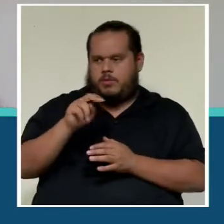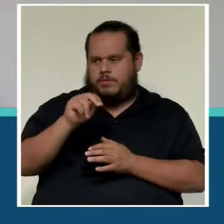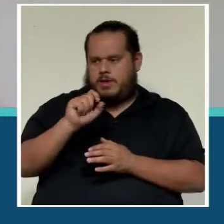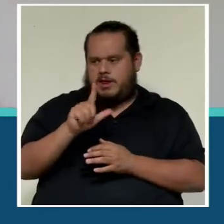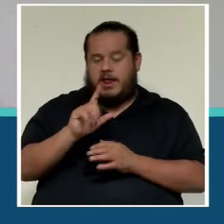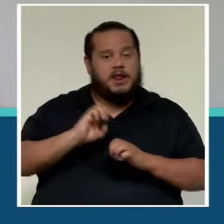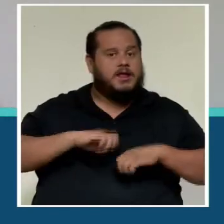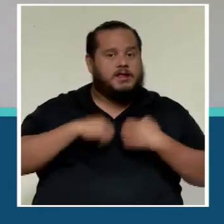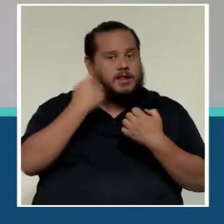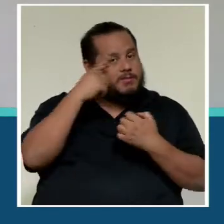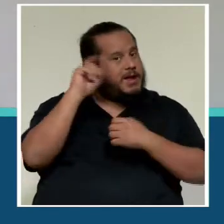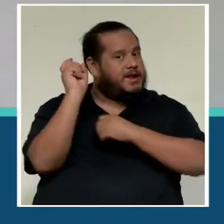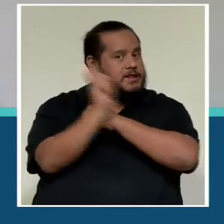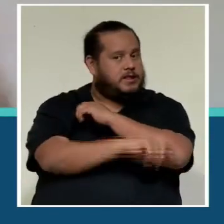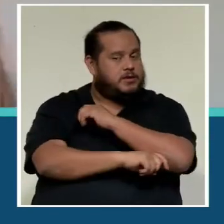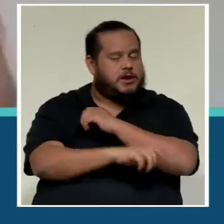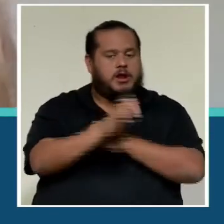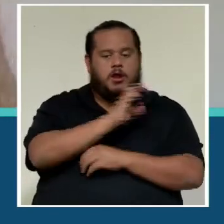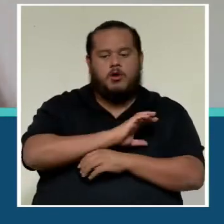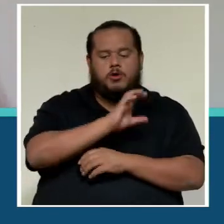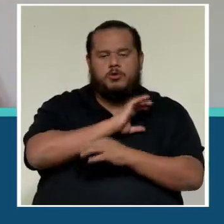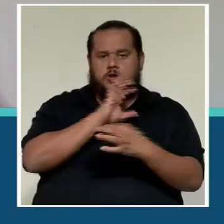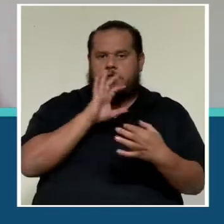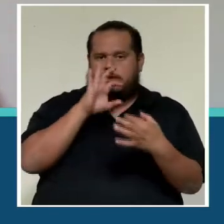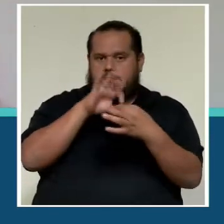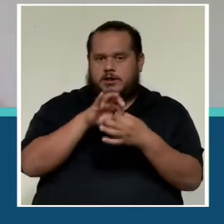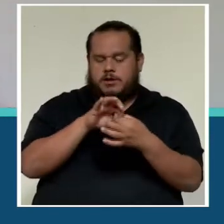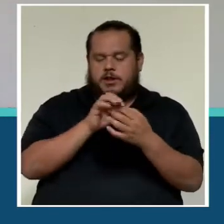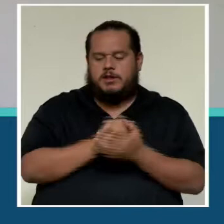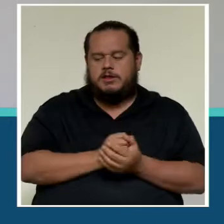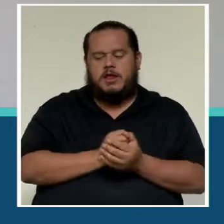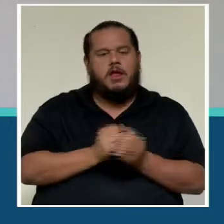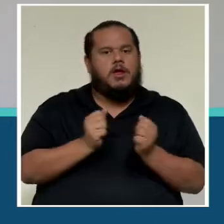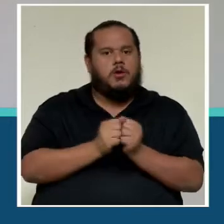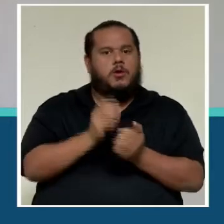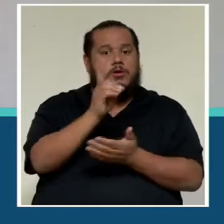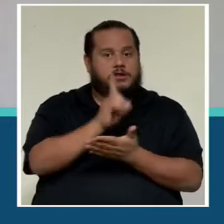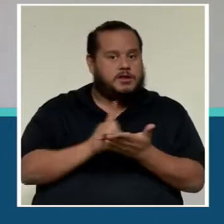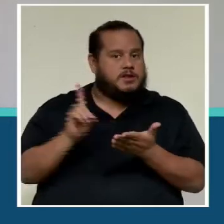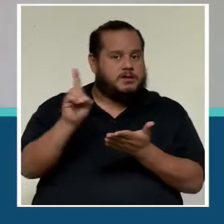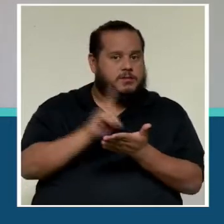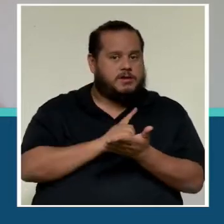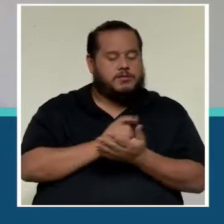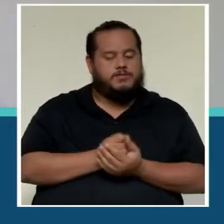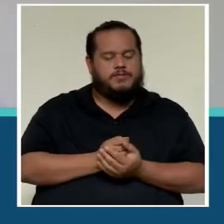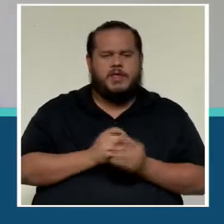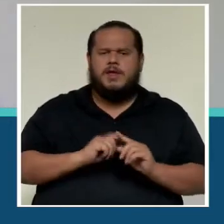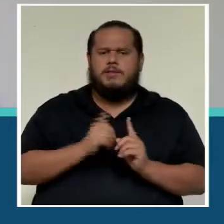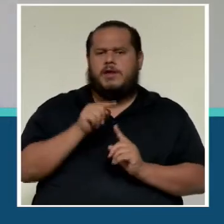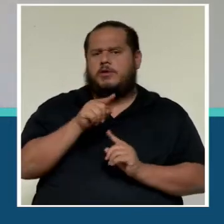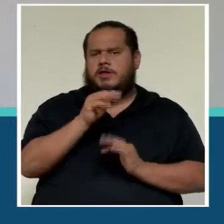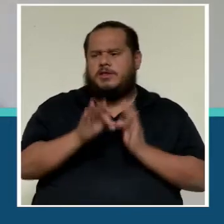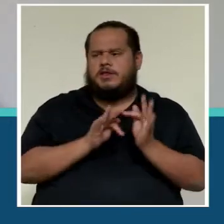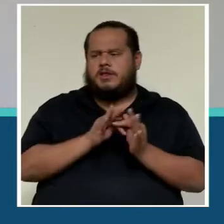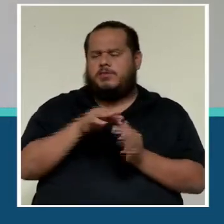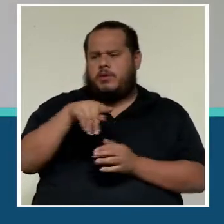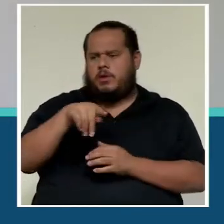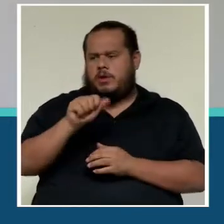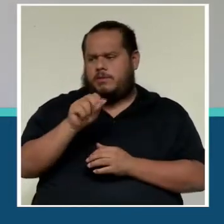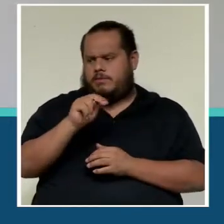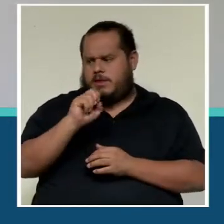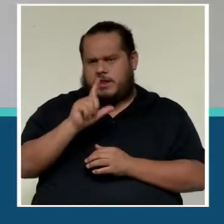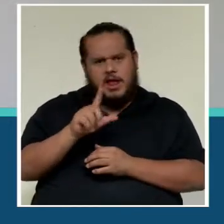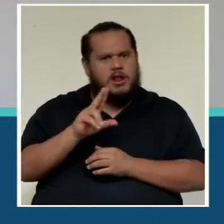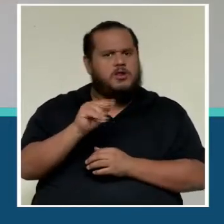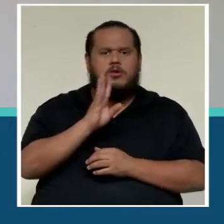existe para sancionar conductas relacionadas con discriminación. Pero este tipo penal en ningún momento se